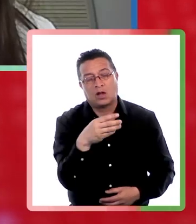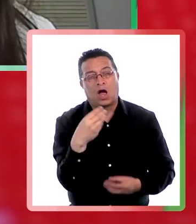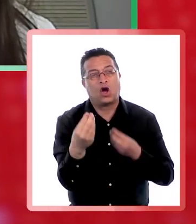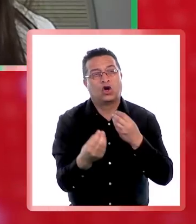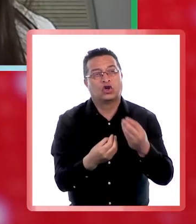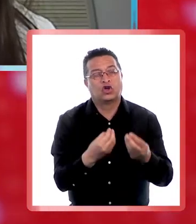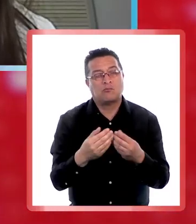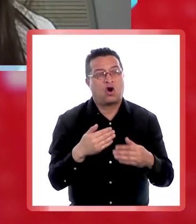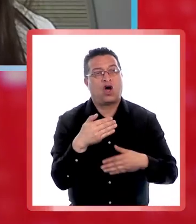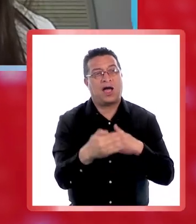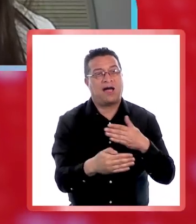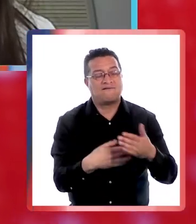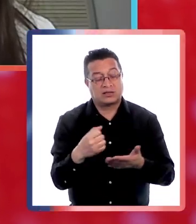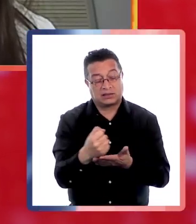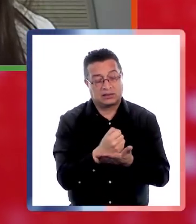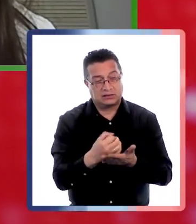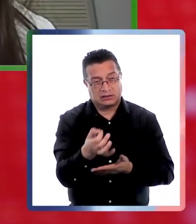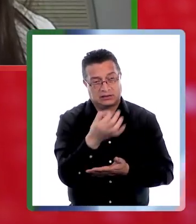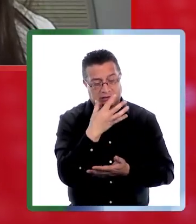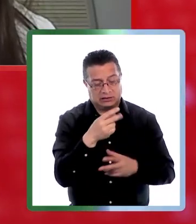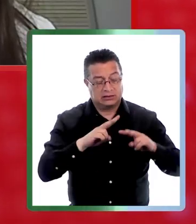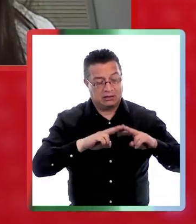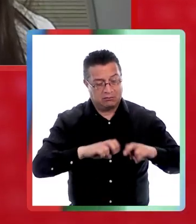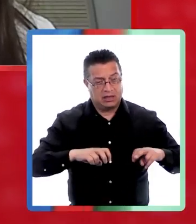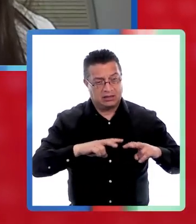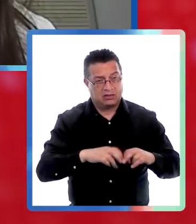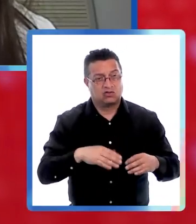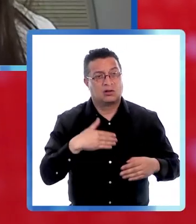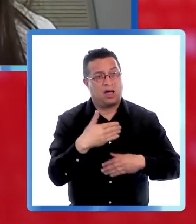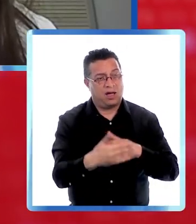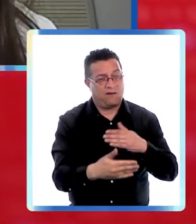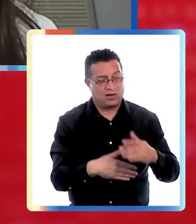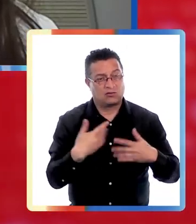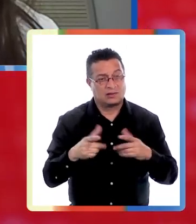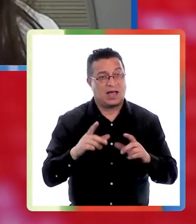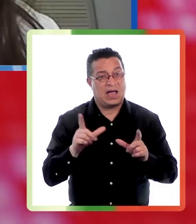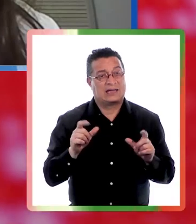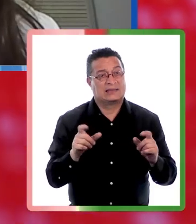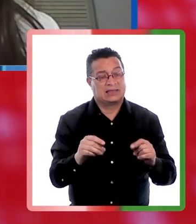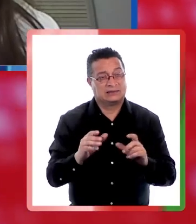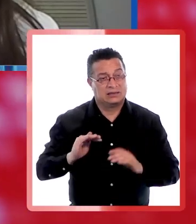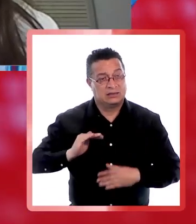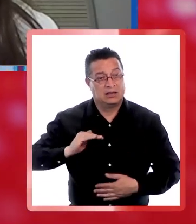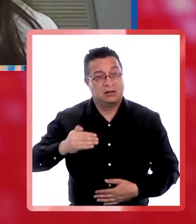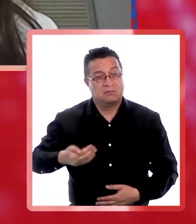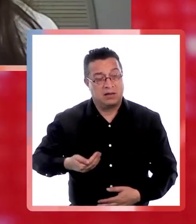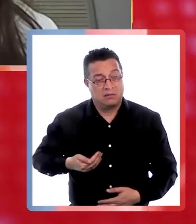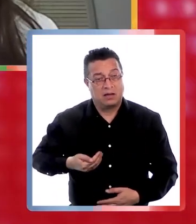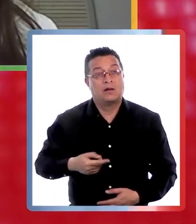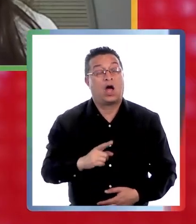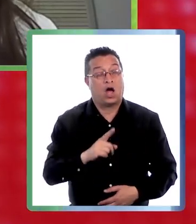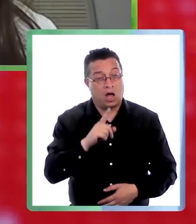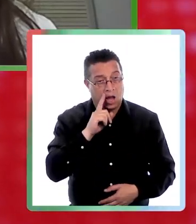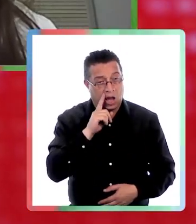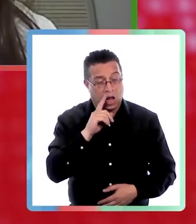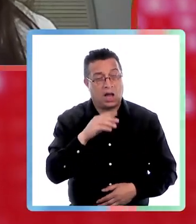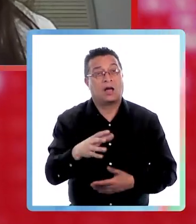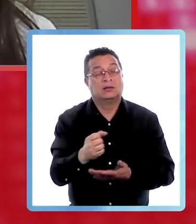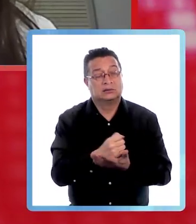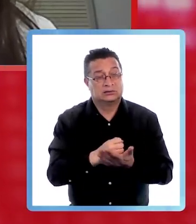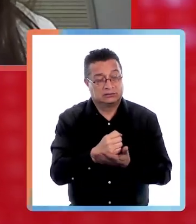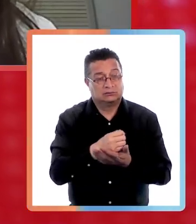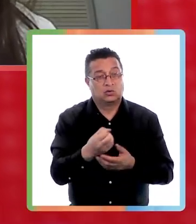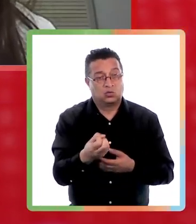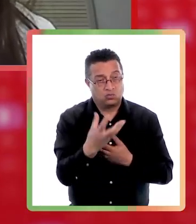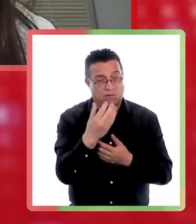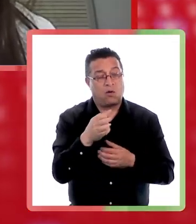sobre cómo se ha avanzado en los tratamientos, las investigaciones en torno al cáncer de mama. ¿Hay tratamientos